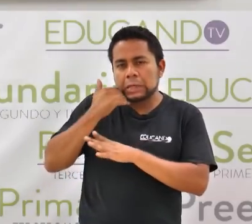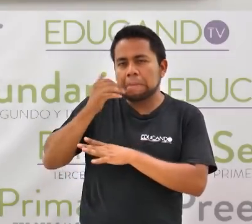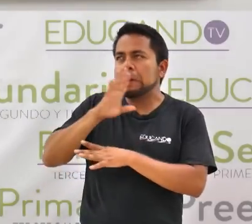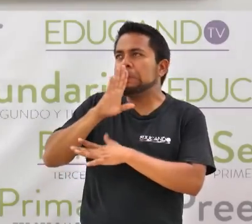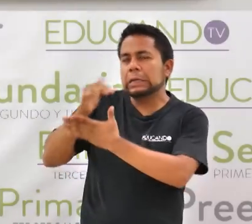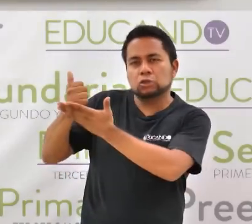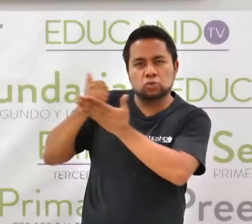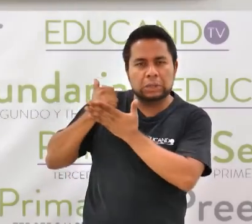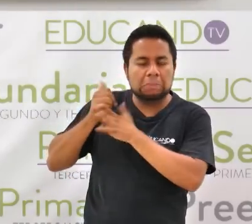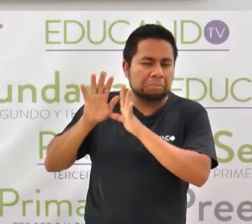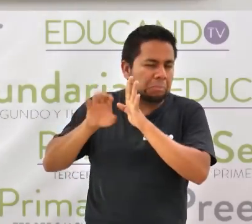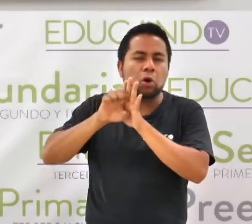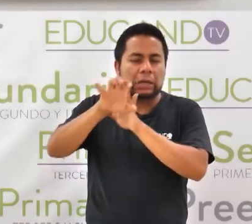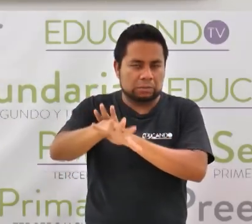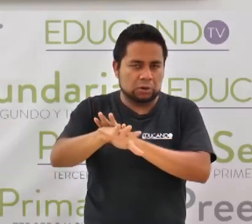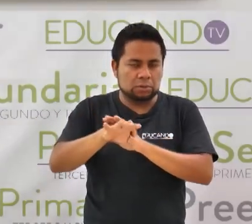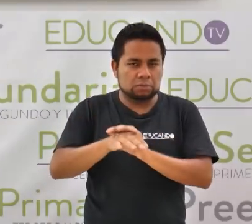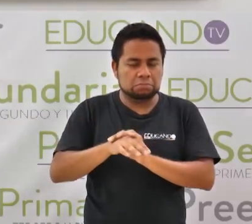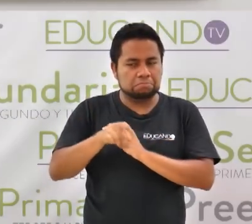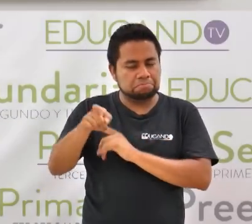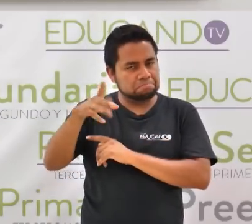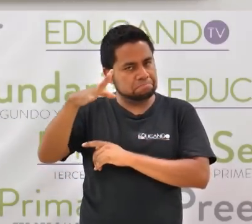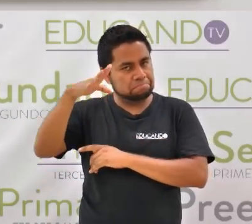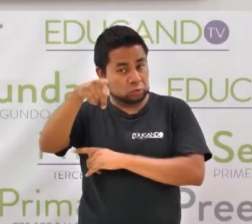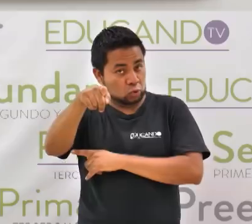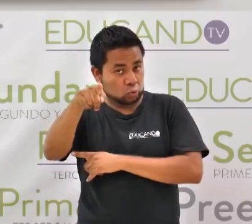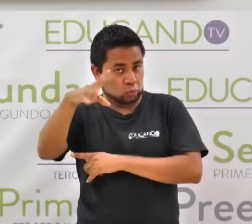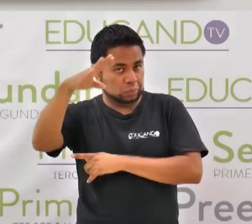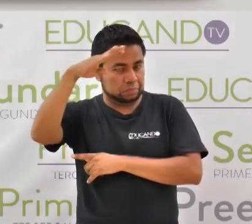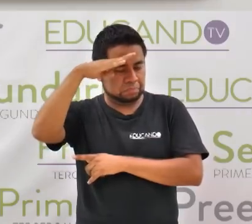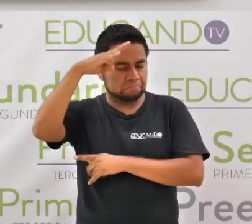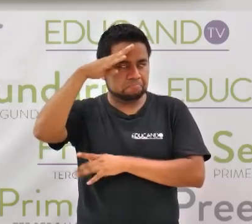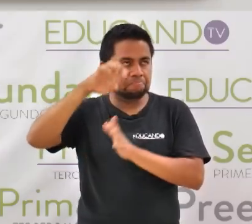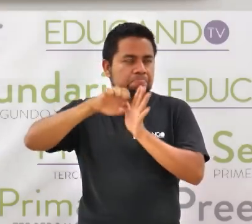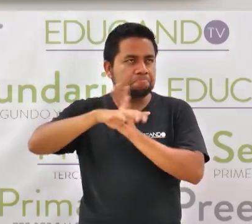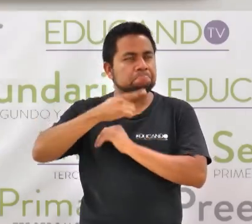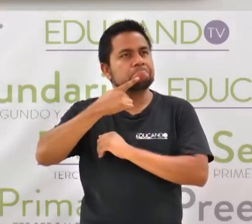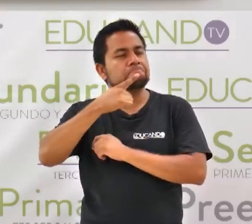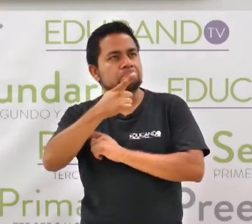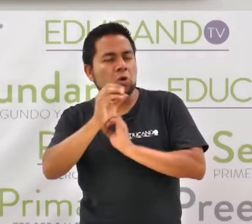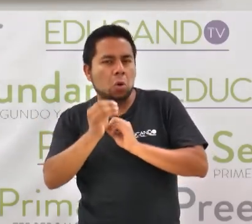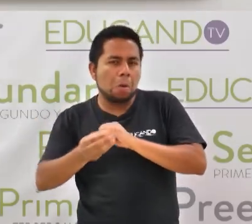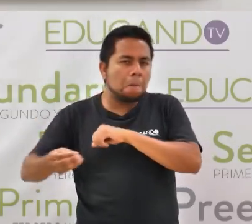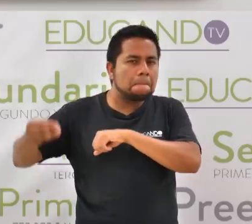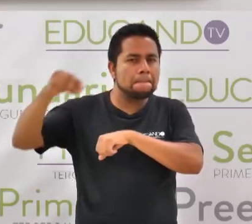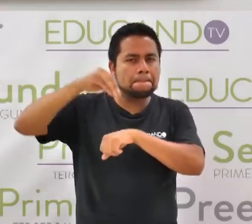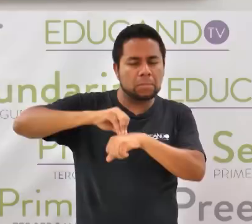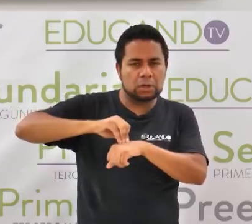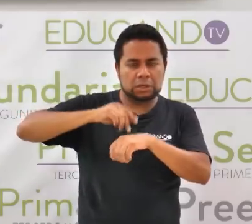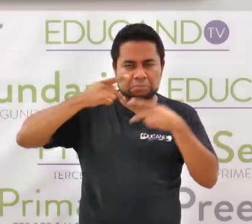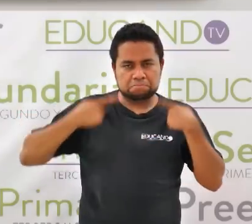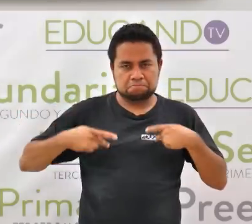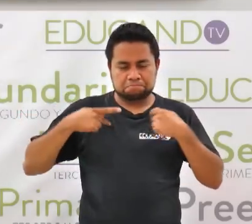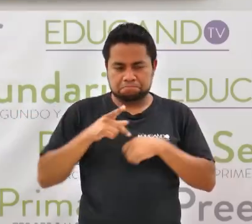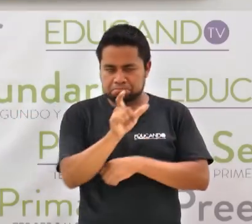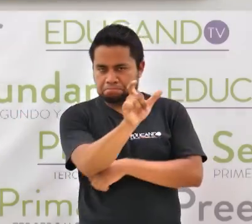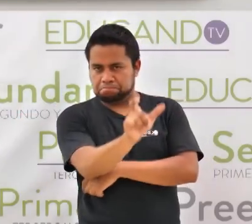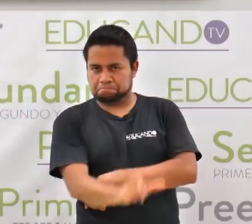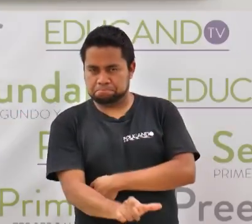ayude. Entonces, ustedes pensarían en poner a un personaje